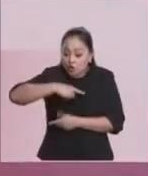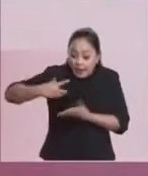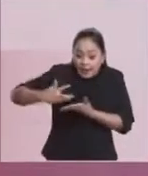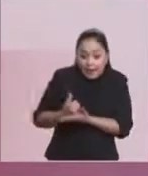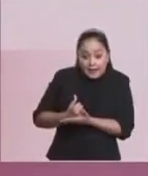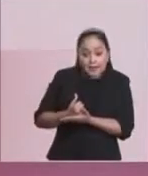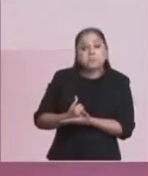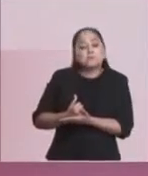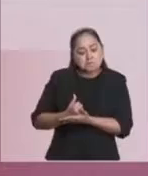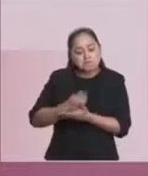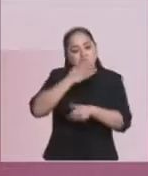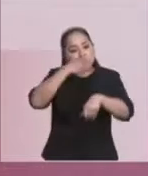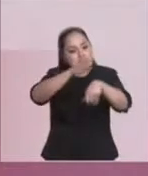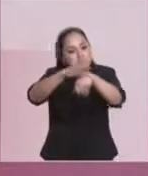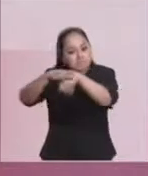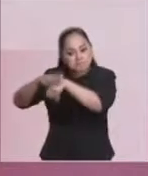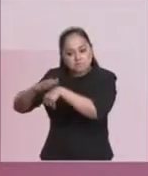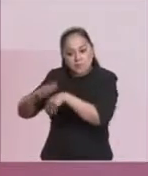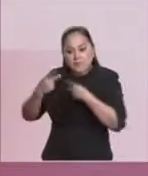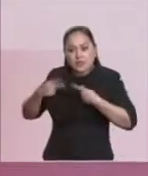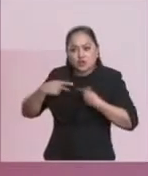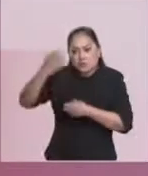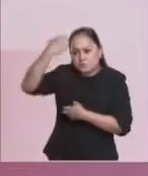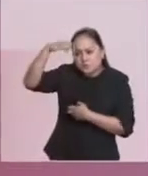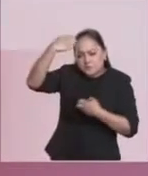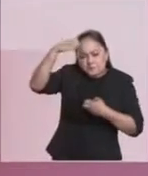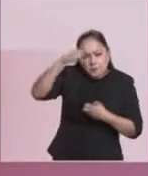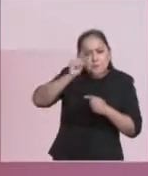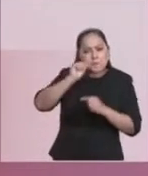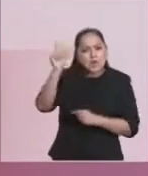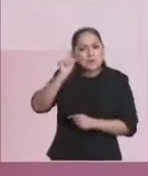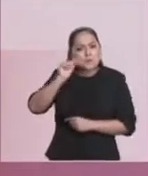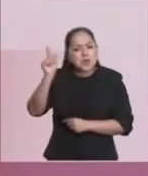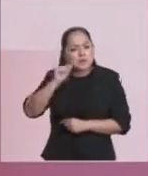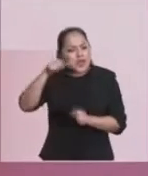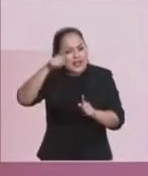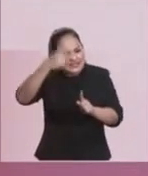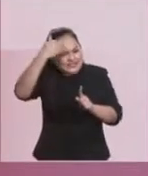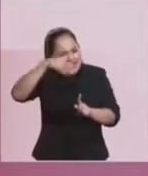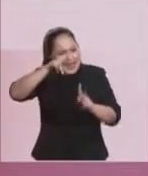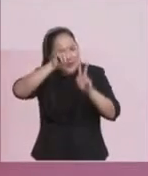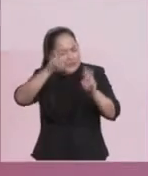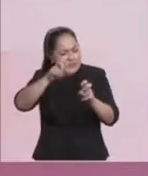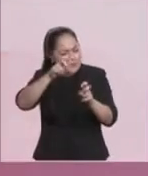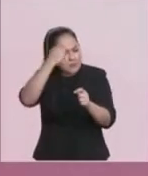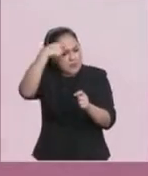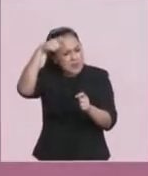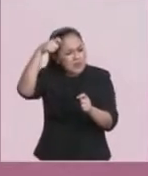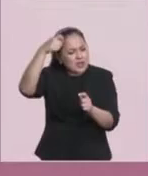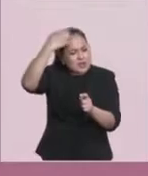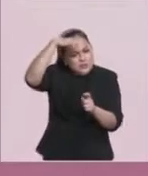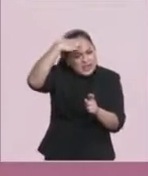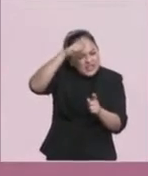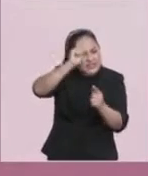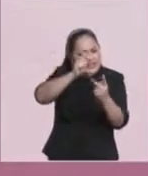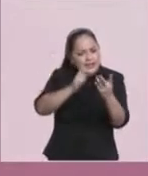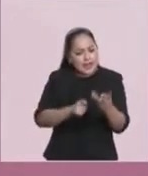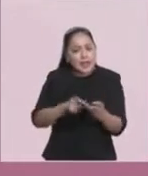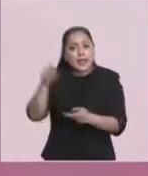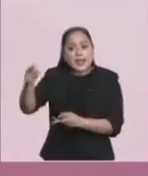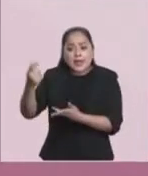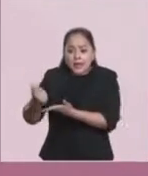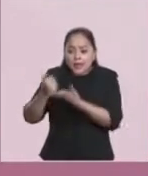vamos a convocar a personalidades que conocen de la materia, que nos van a ayudar para